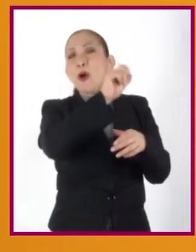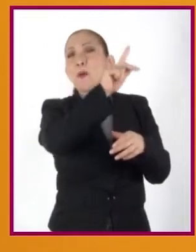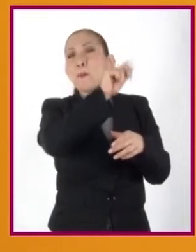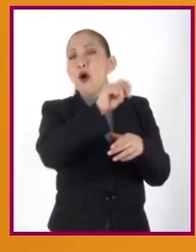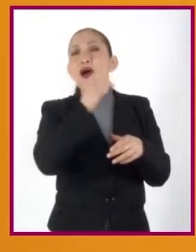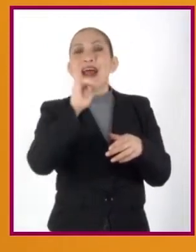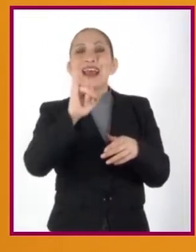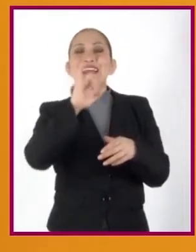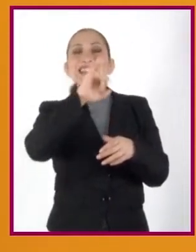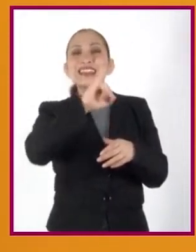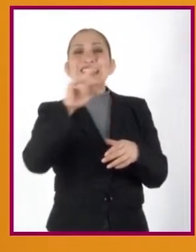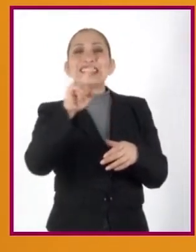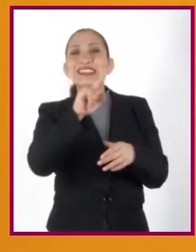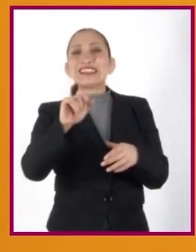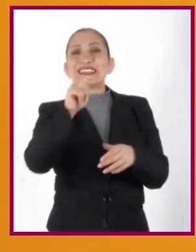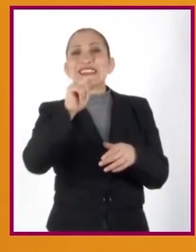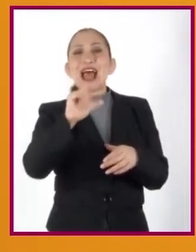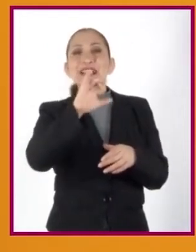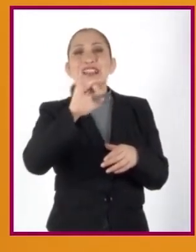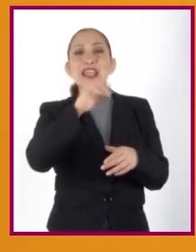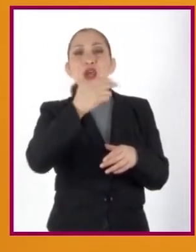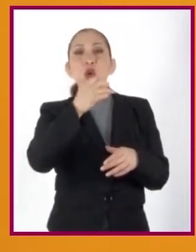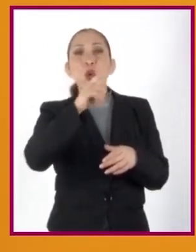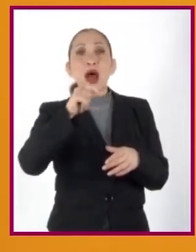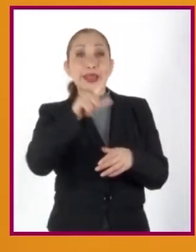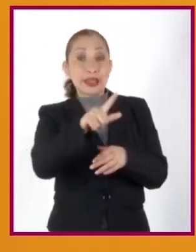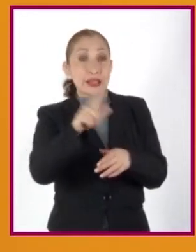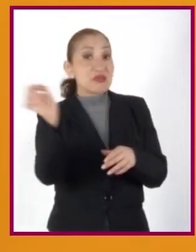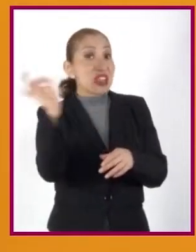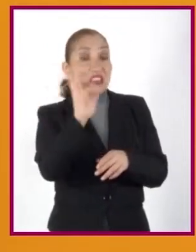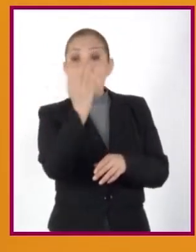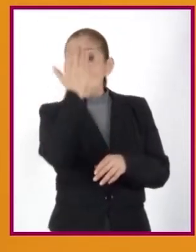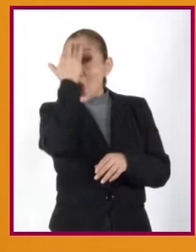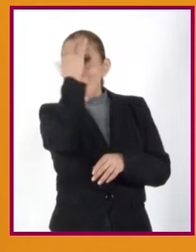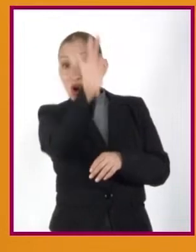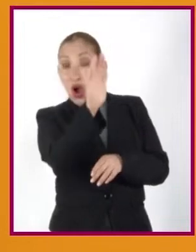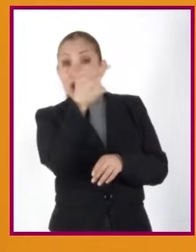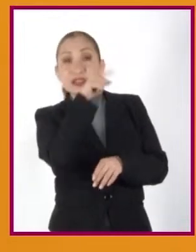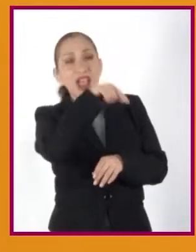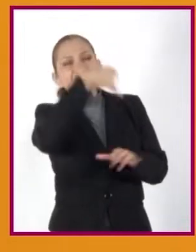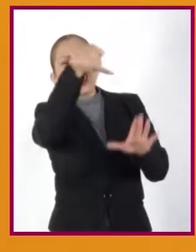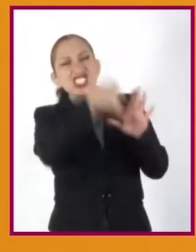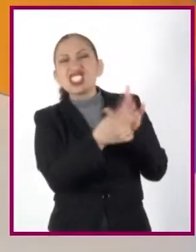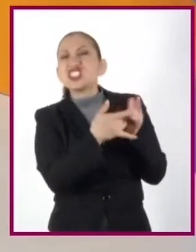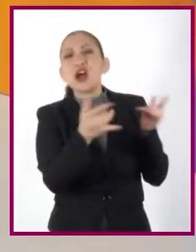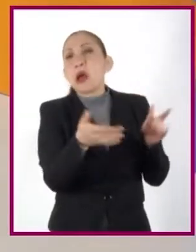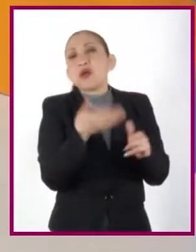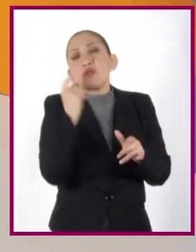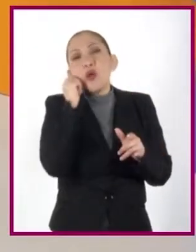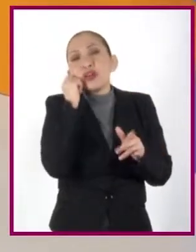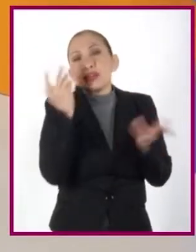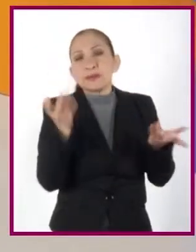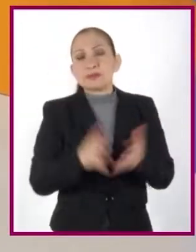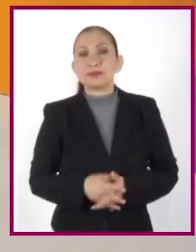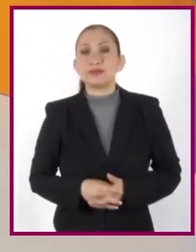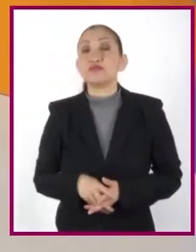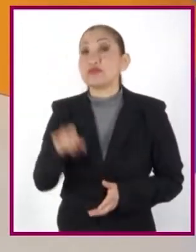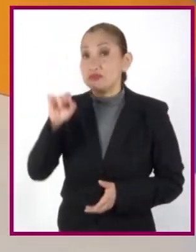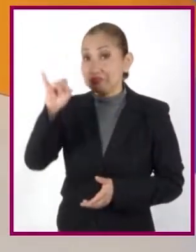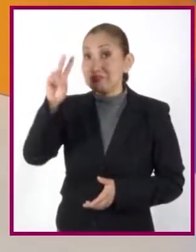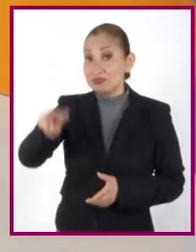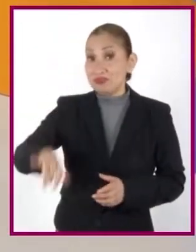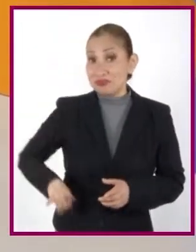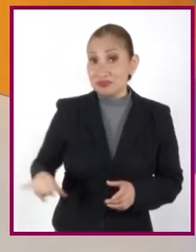Popocatépetl y el Iztaccíhuatl, aun si no conocemos el trasfondo histórico. Así es, y lo